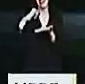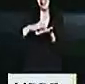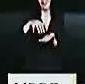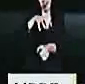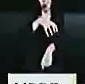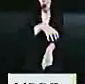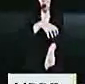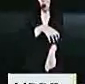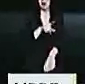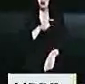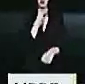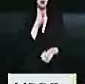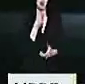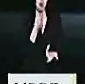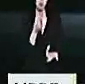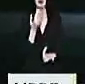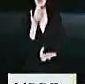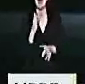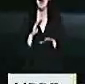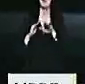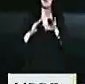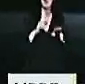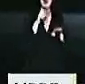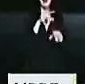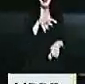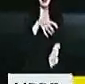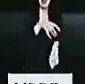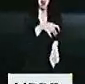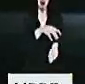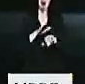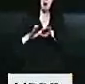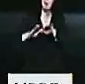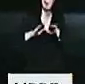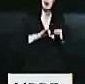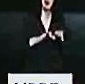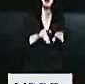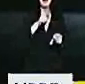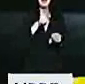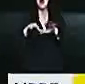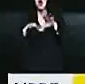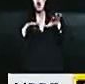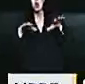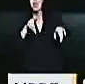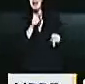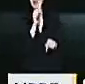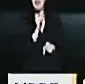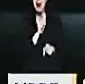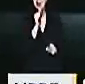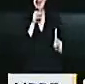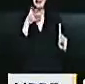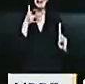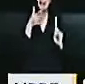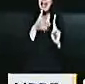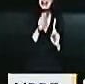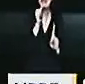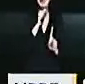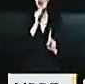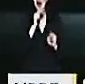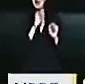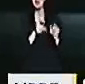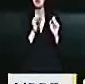¿no? Y apoyarlo a esas regiones en aquellas cosas que tienen una muy poca incidencia o